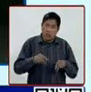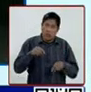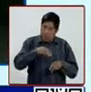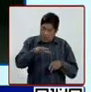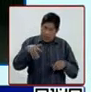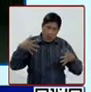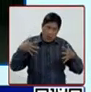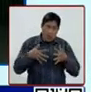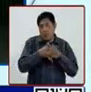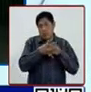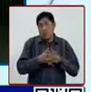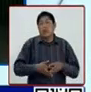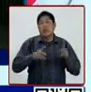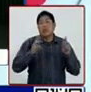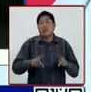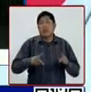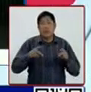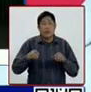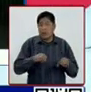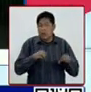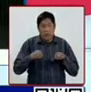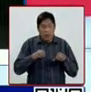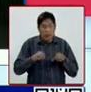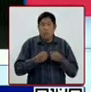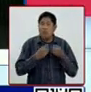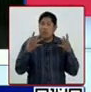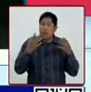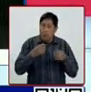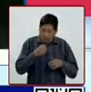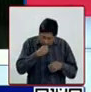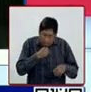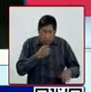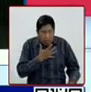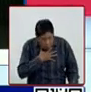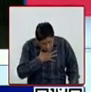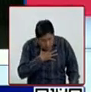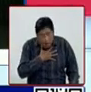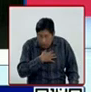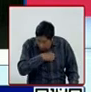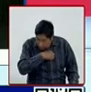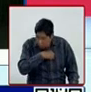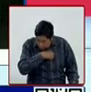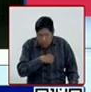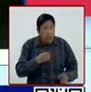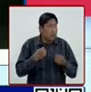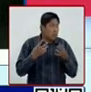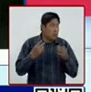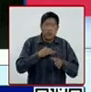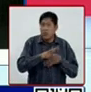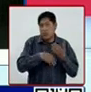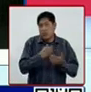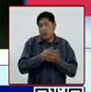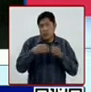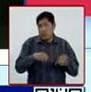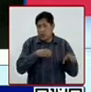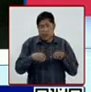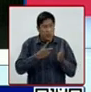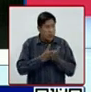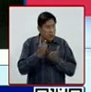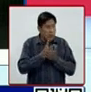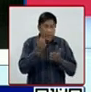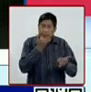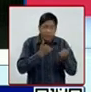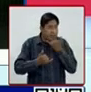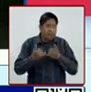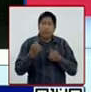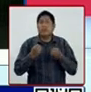estaban allí bloqueando hay personas que resultaron de alguna forma muy afectadas por el uso de gases lacrimógenos y por todo lo que se gestó de verdad que han